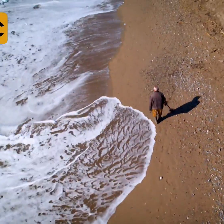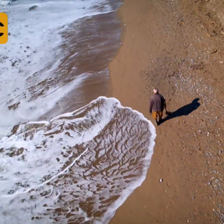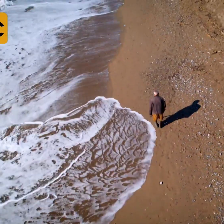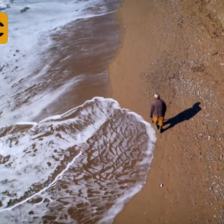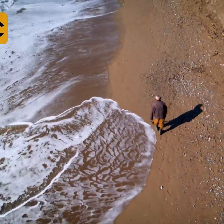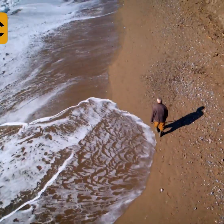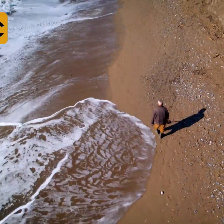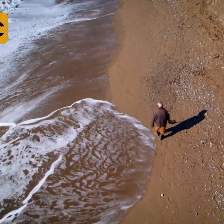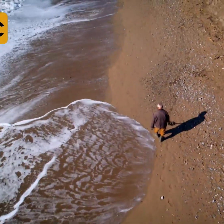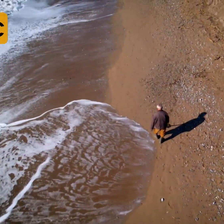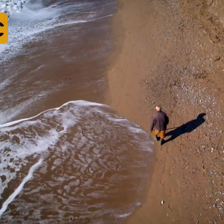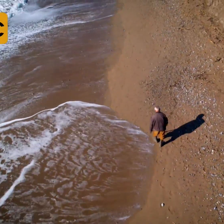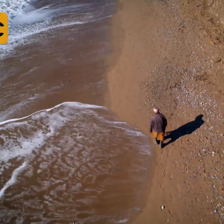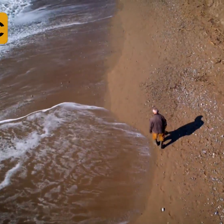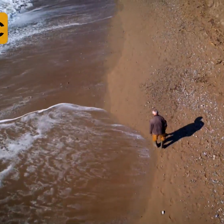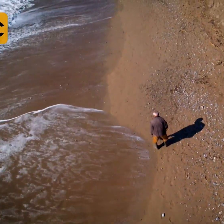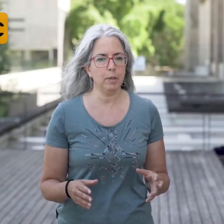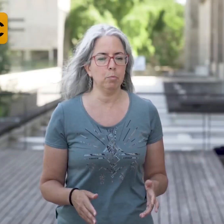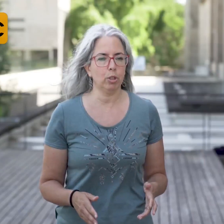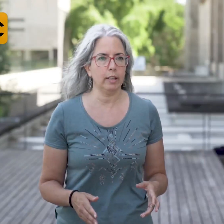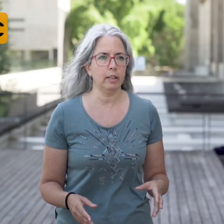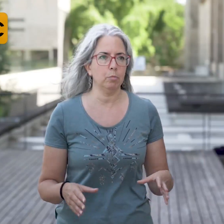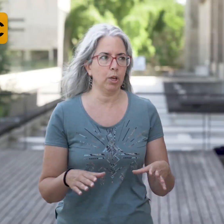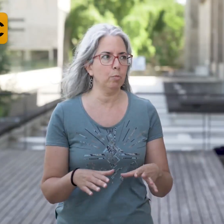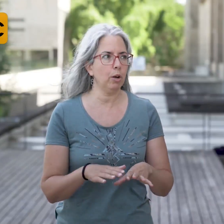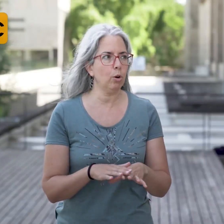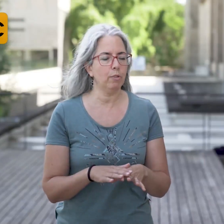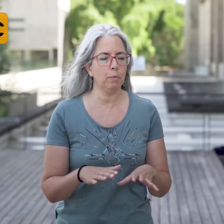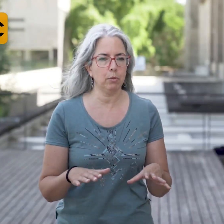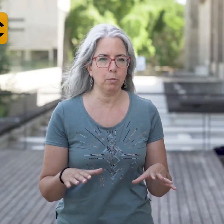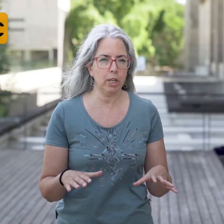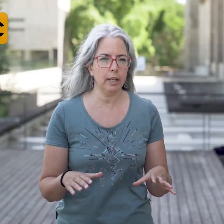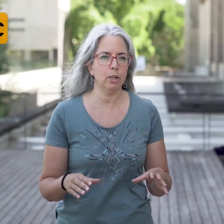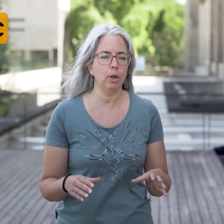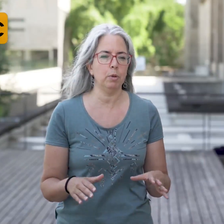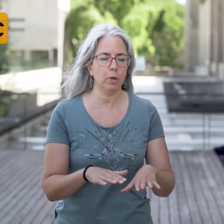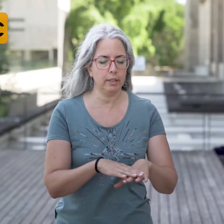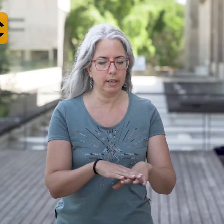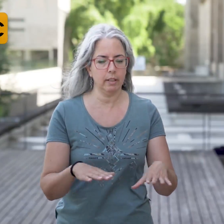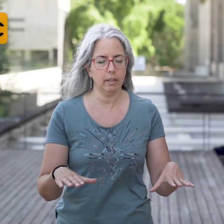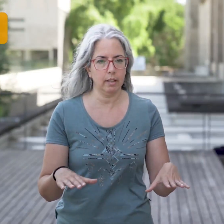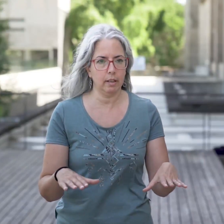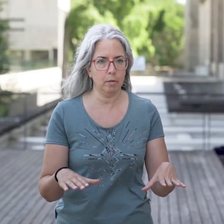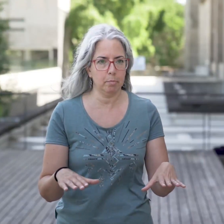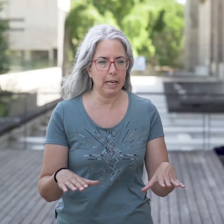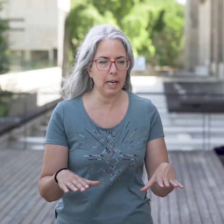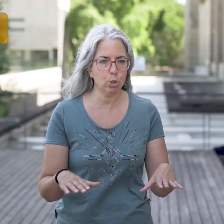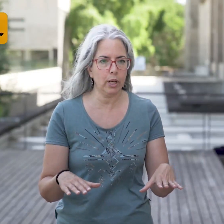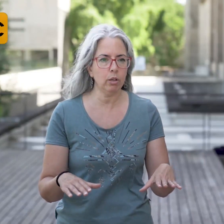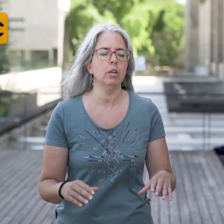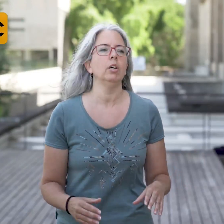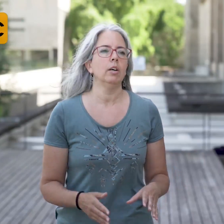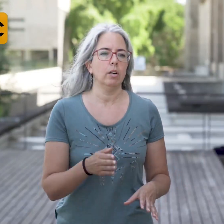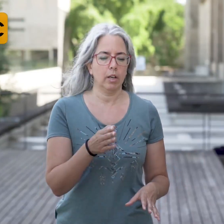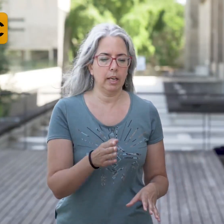La orientación de los objetos es también importante. Por ejemplo, algo con la forma de una moneda no es lo mismo que esté paralela al